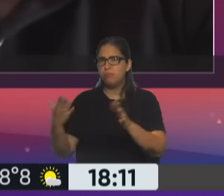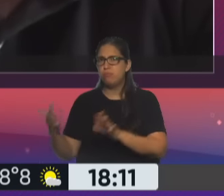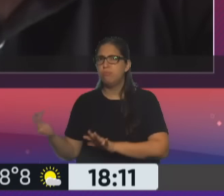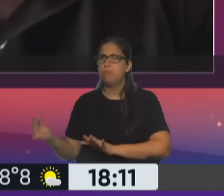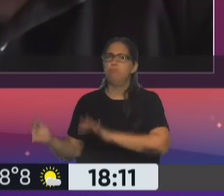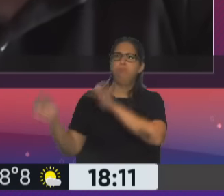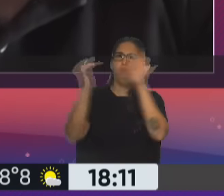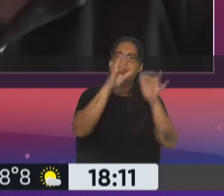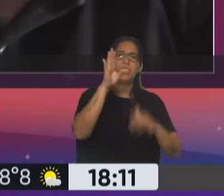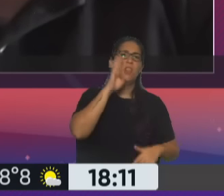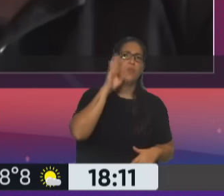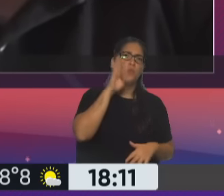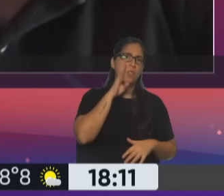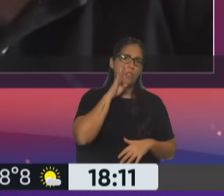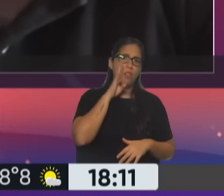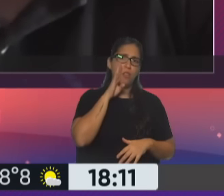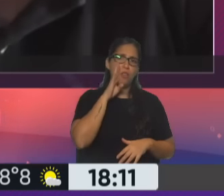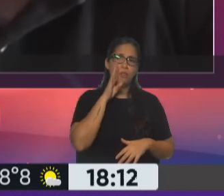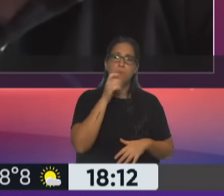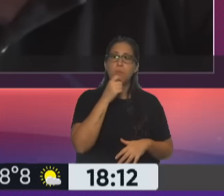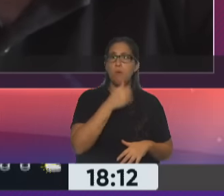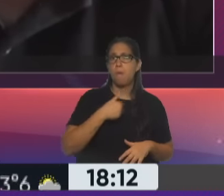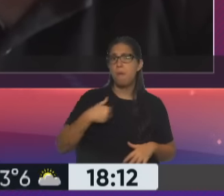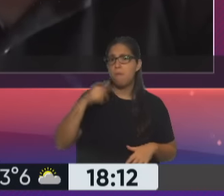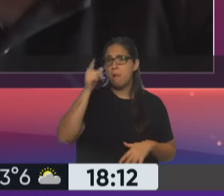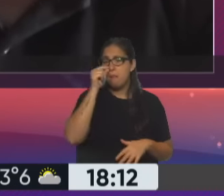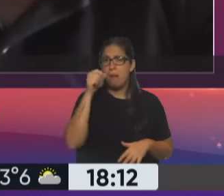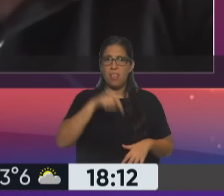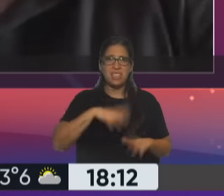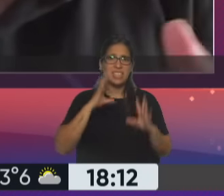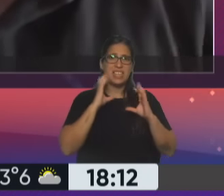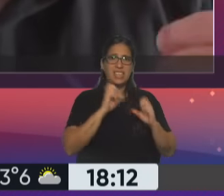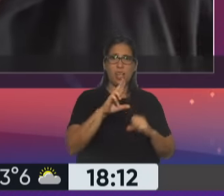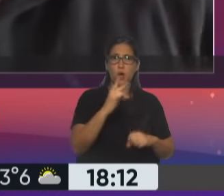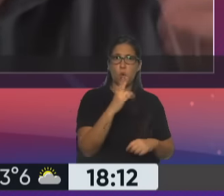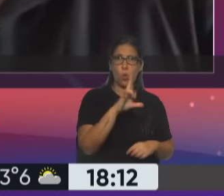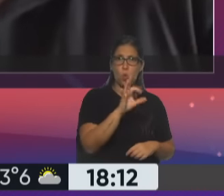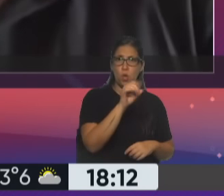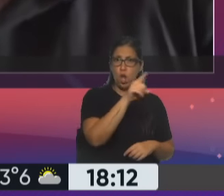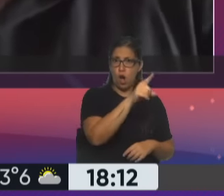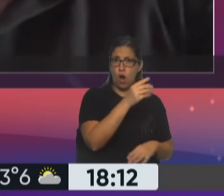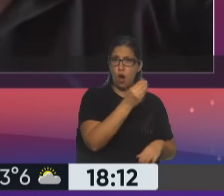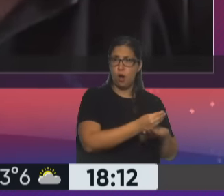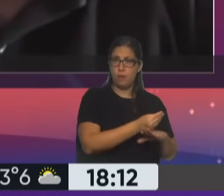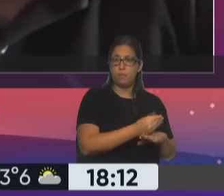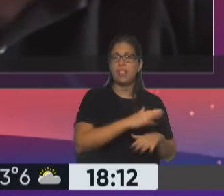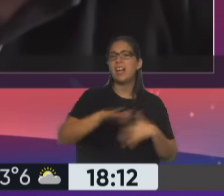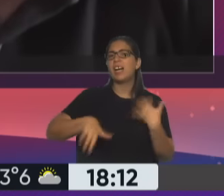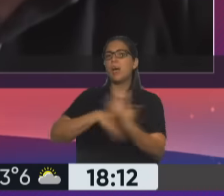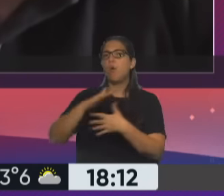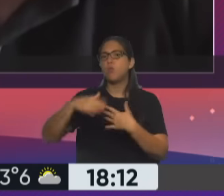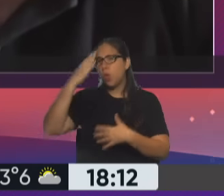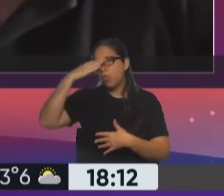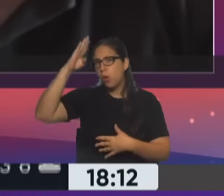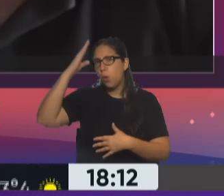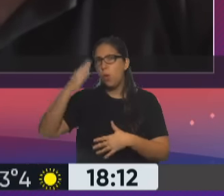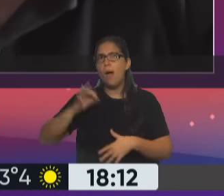Unidos, entre ellos, por ejemplo, los padres del actual secretario de Estado, Marco Rubio, que si bien fueron antes de la Revolución Cubana,